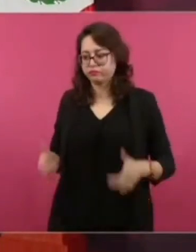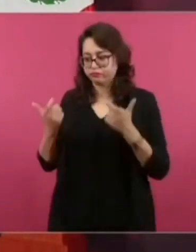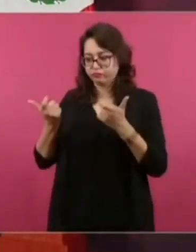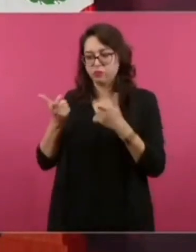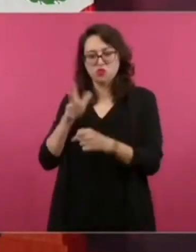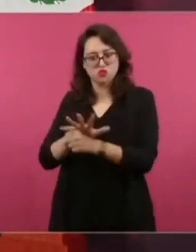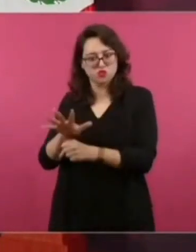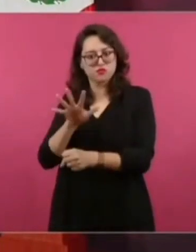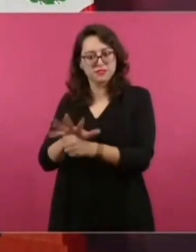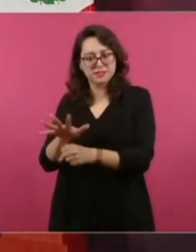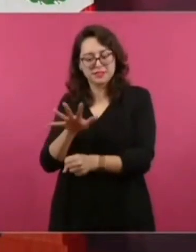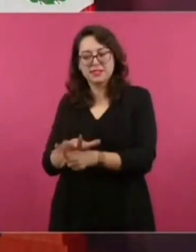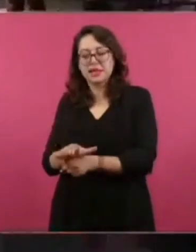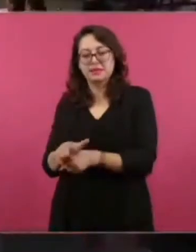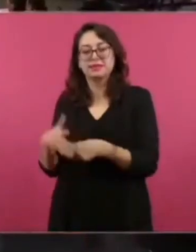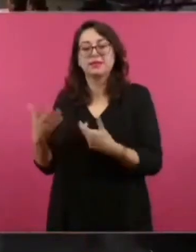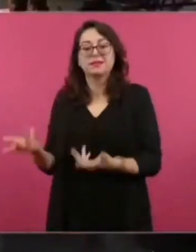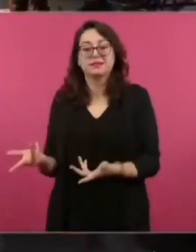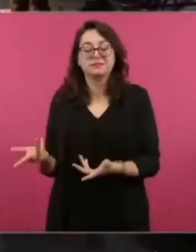pues